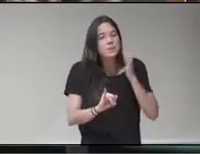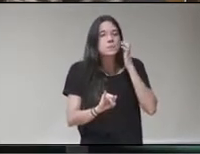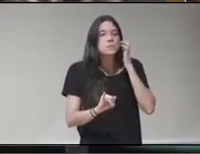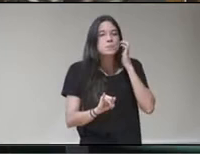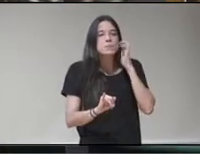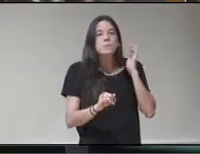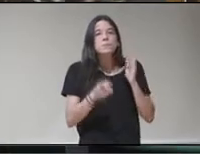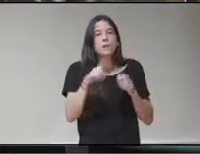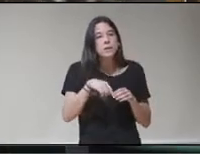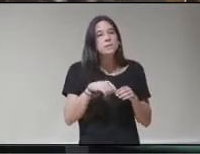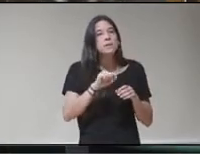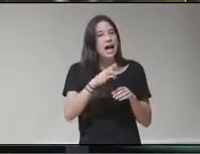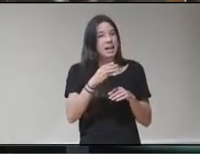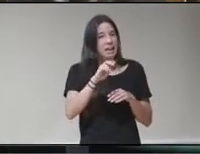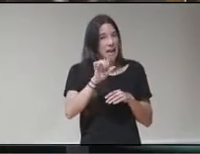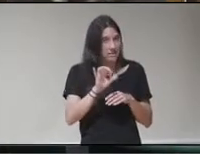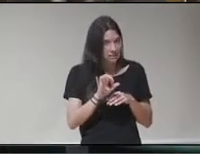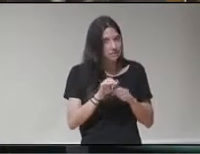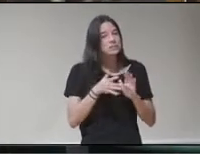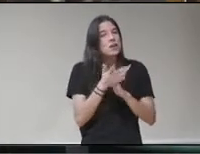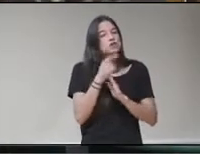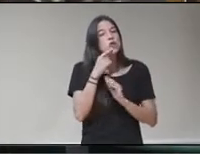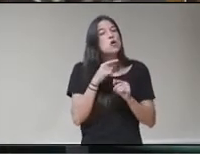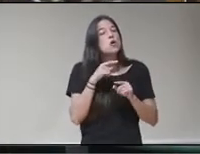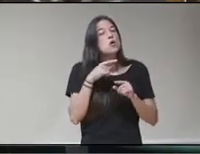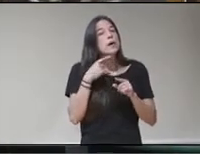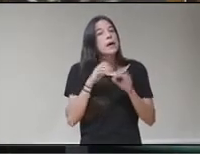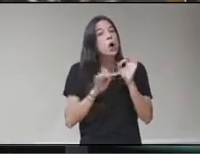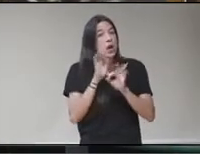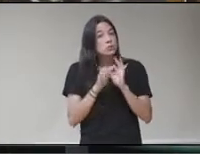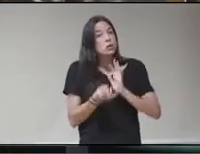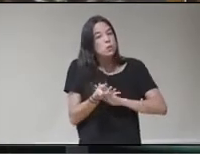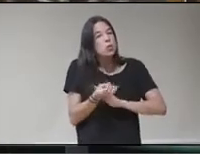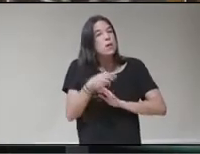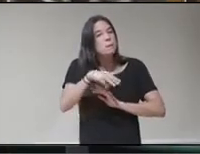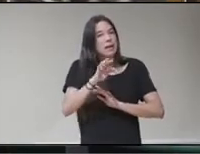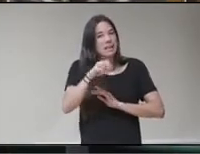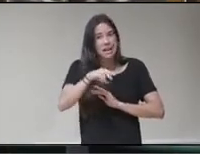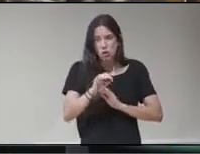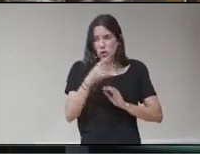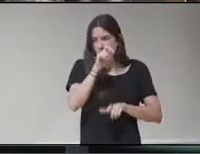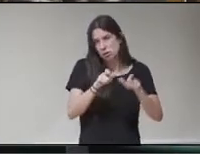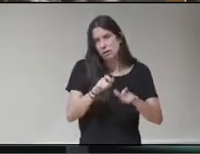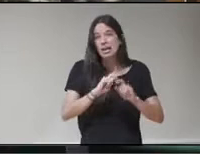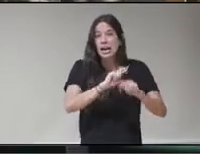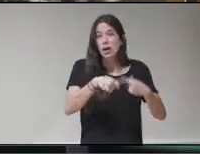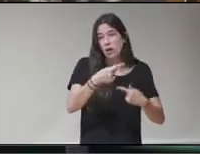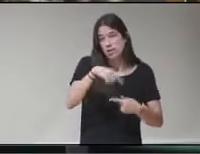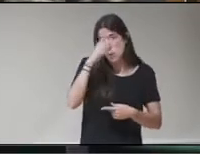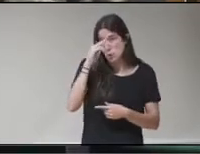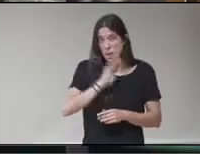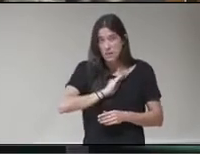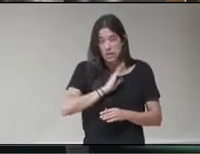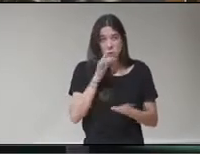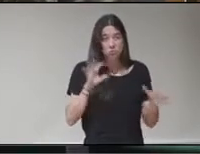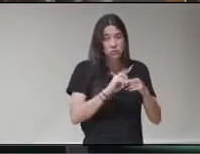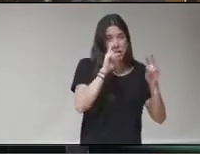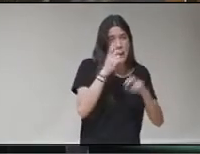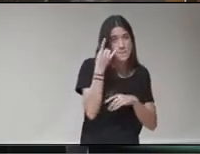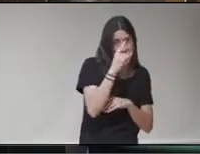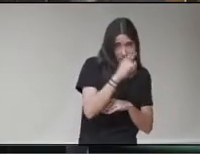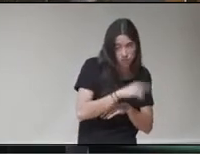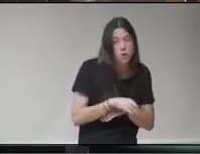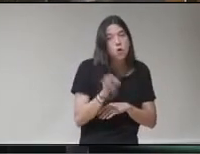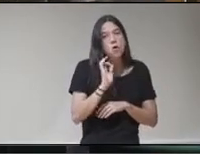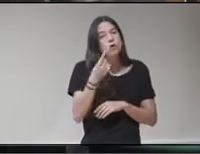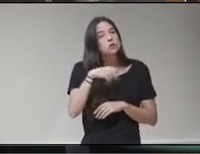arqueas, los organismos productores del metano, que tanto preocupa a los ecologistas últimamente en relación a las vacas. O vamos a tener,